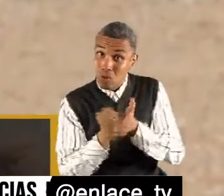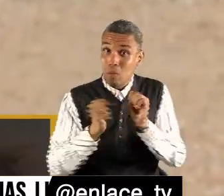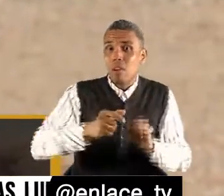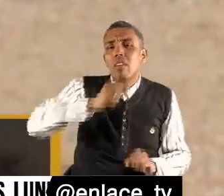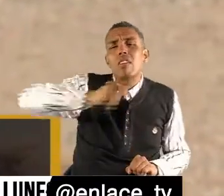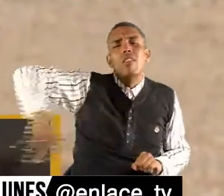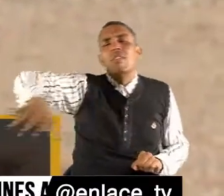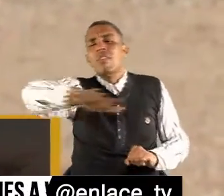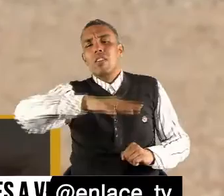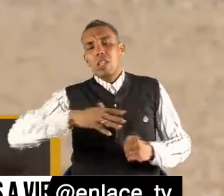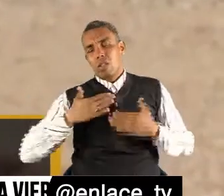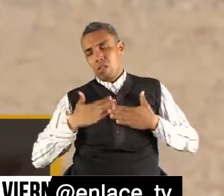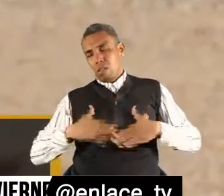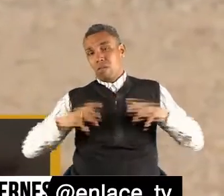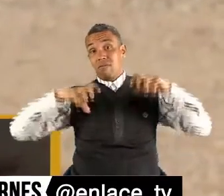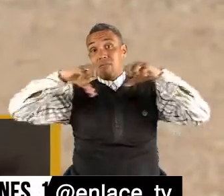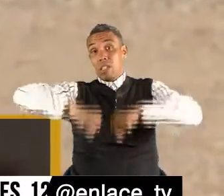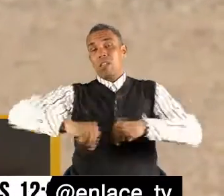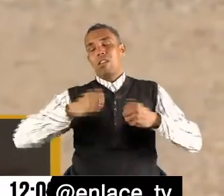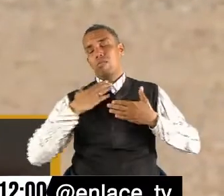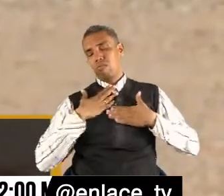quedemos